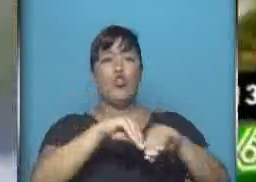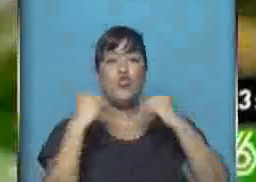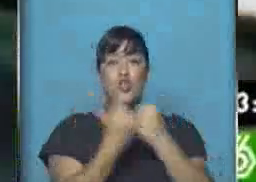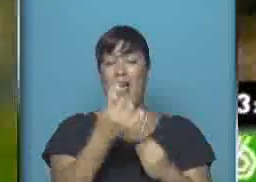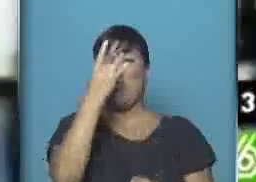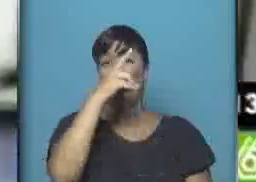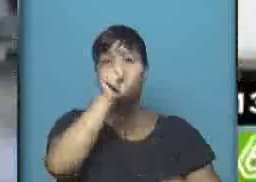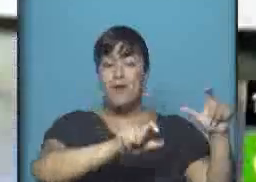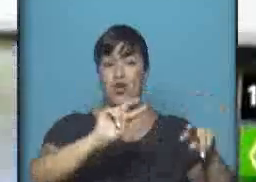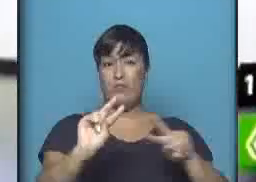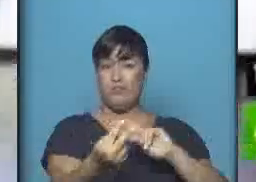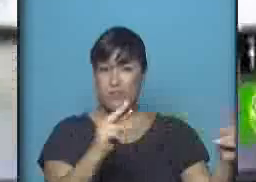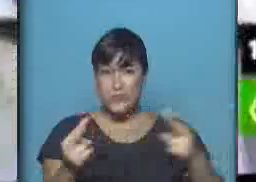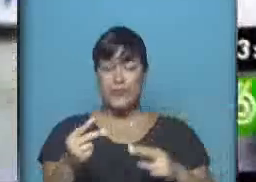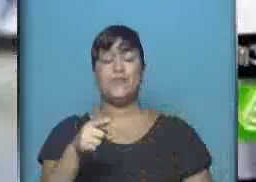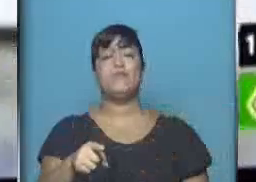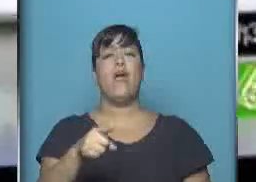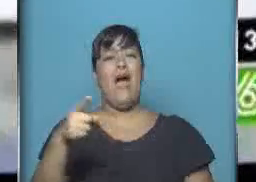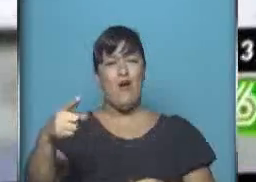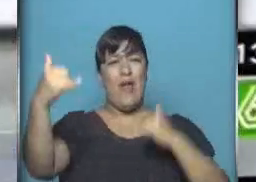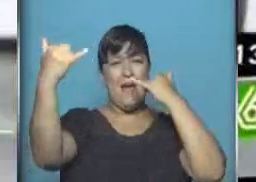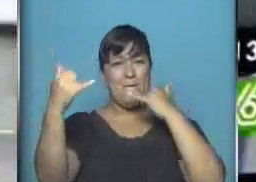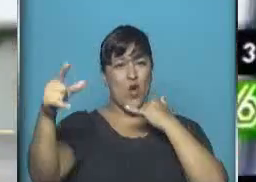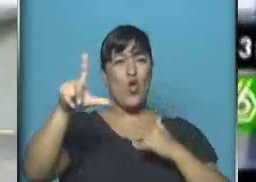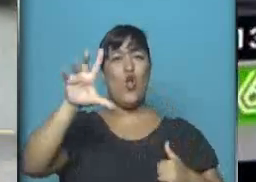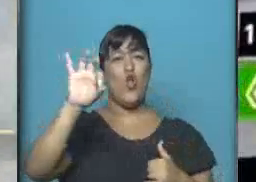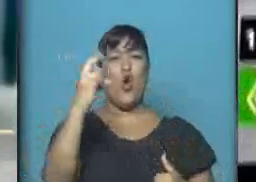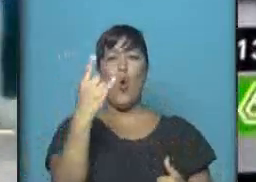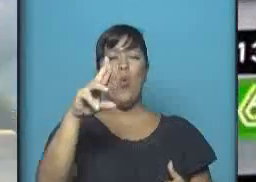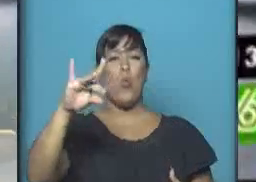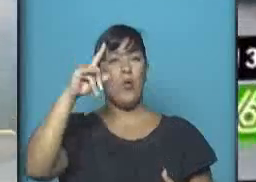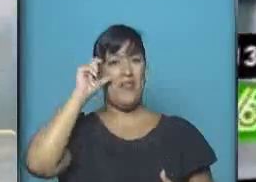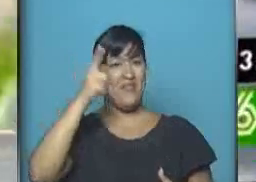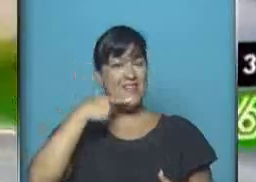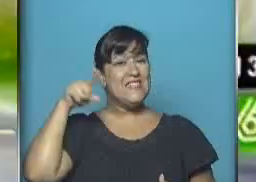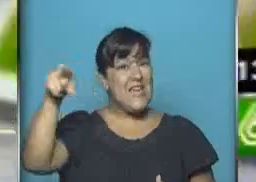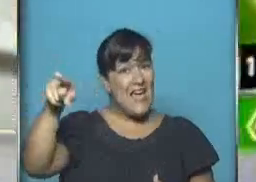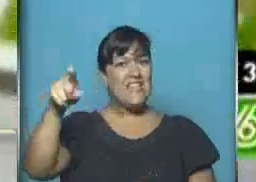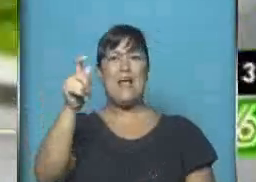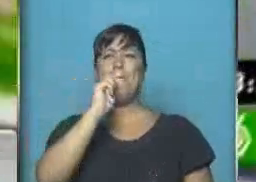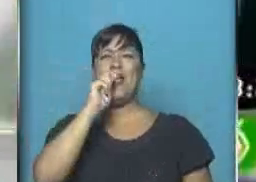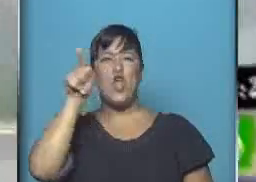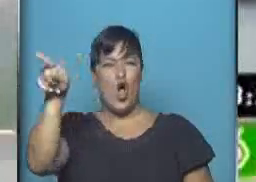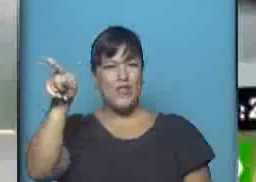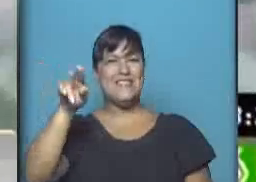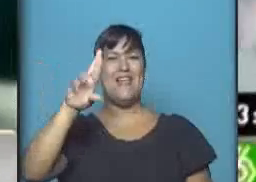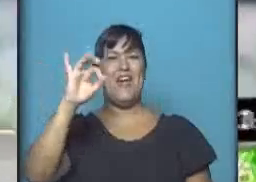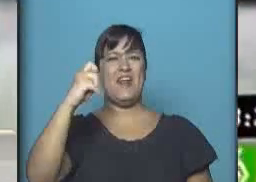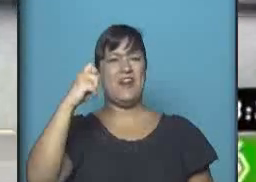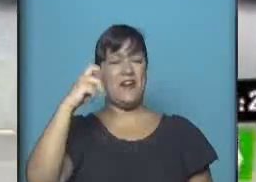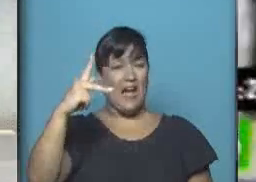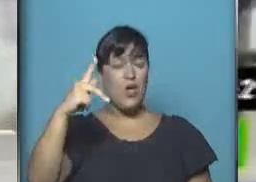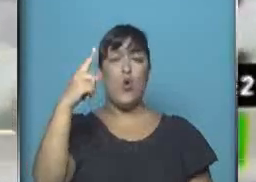momento. Vamos a involucrar vía telefónica a Lourdes García. Ella es corresponsal de RAC 1 y está